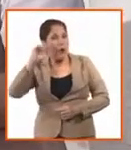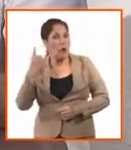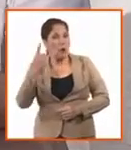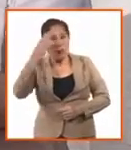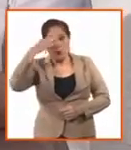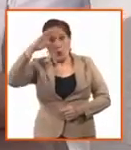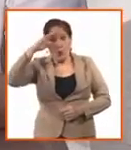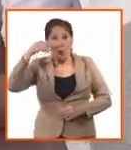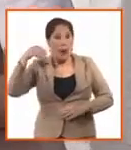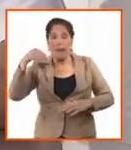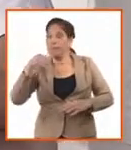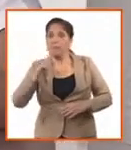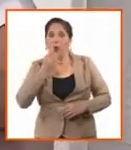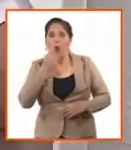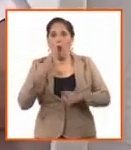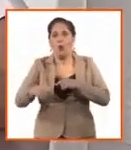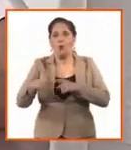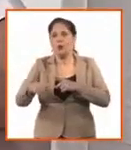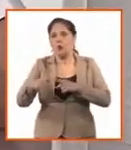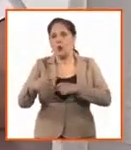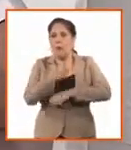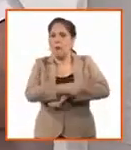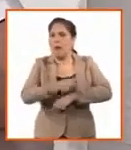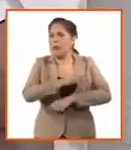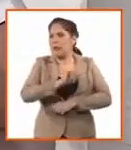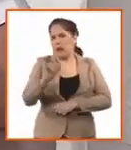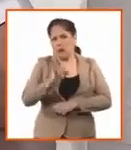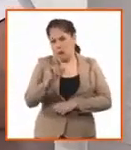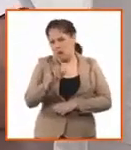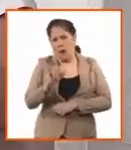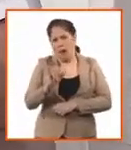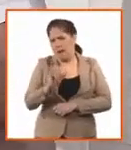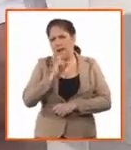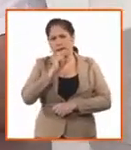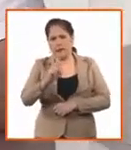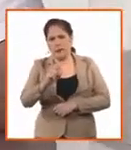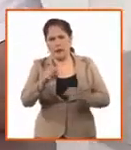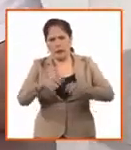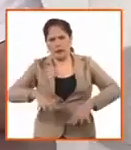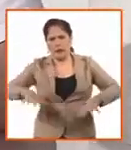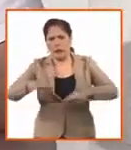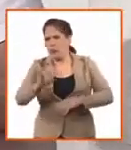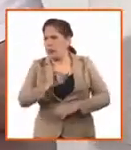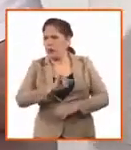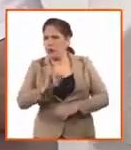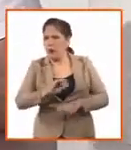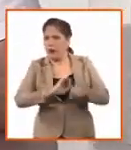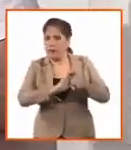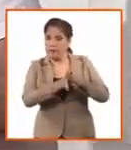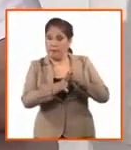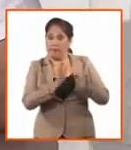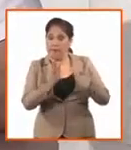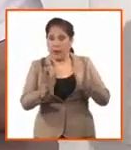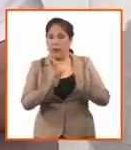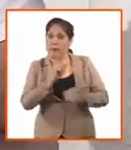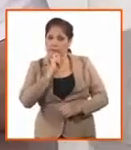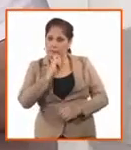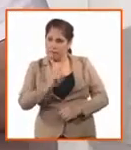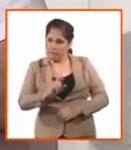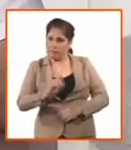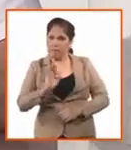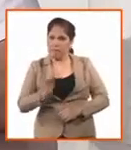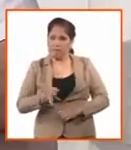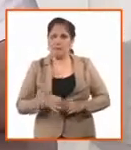derrotas de Cuba, son también las derrotas de la lucha revolucionaria a nivel internacional, y que eso lo sufrimos de cierta manera en muchos